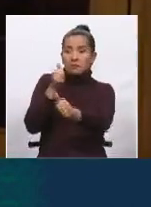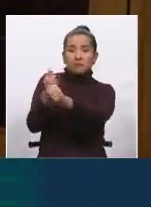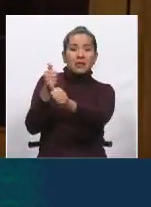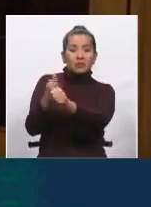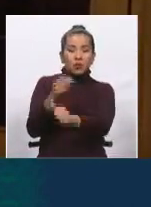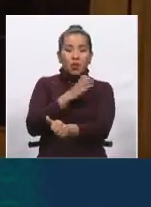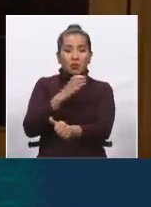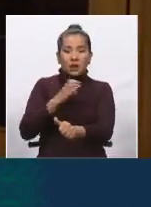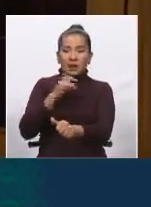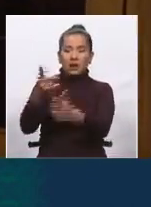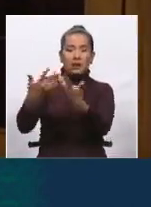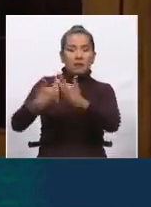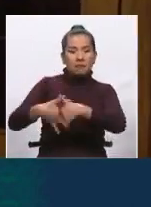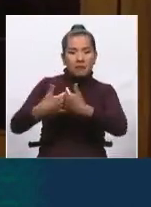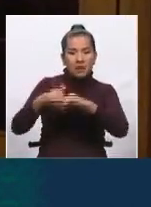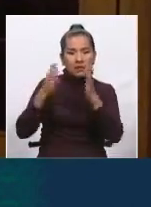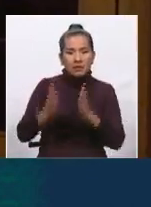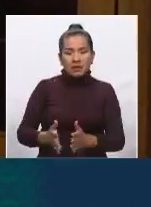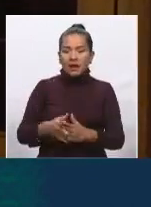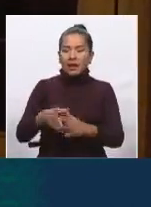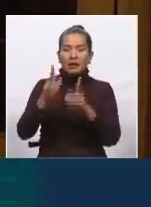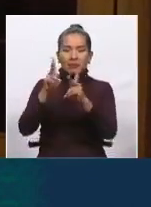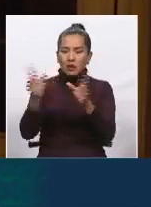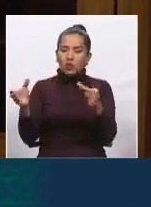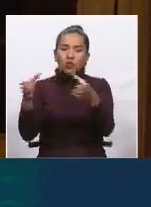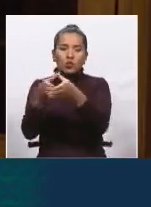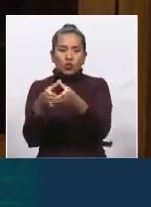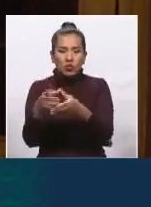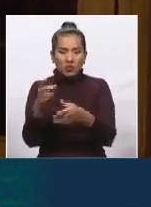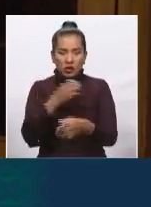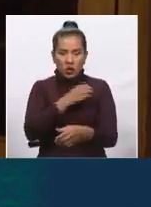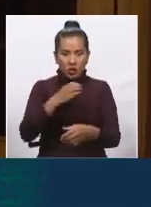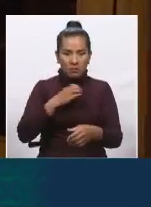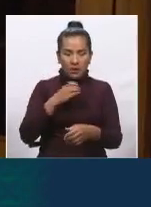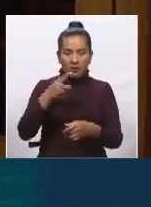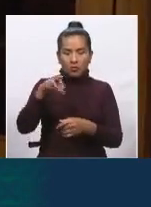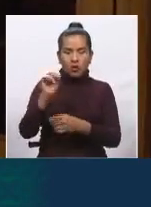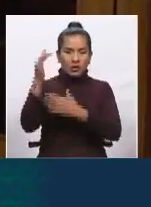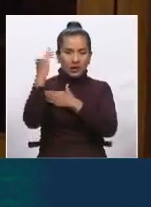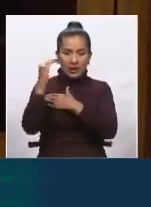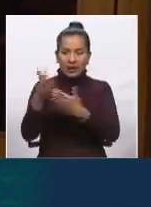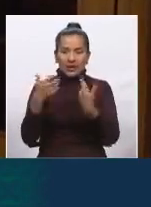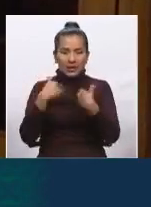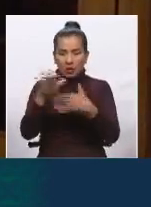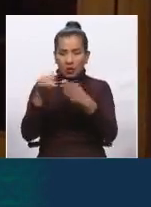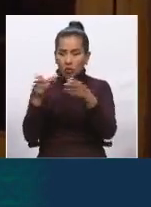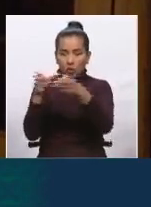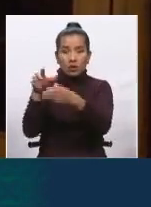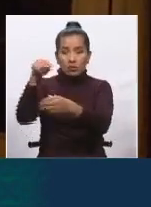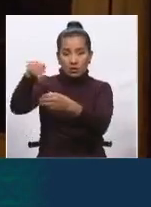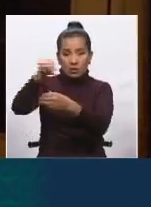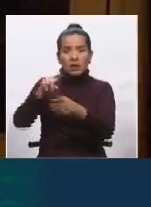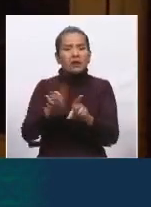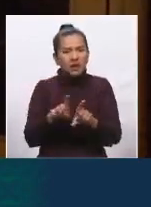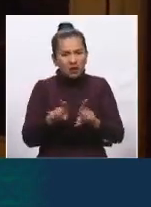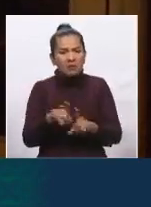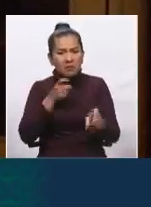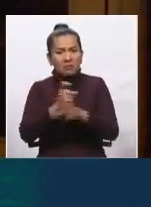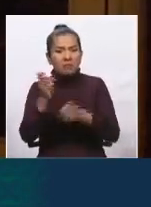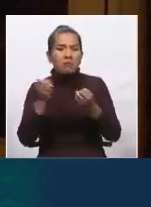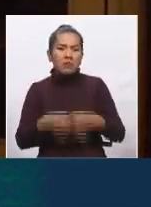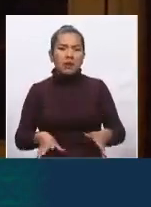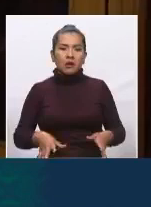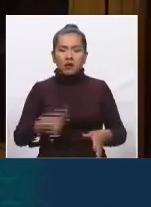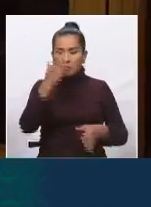propios empresarios o la gente que está alineada al Comité Pro Santa Cruz y que tienen empresas, también les perjudica porque no